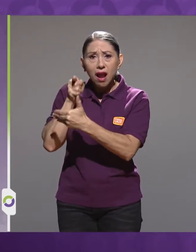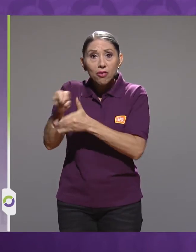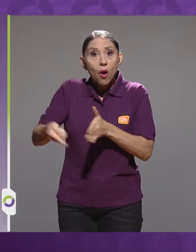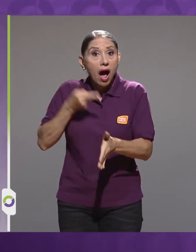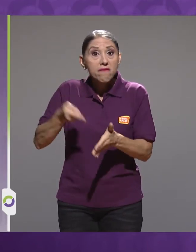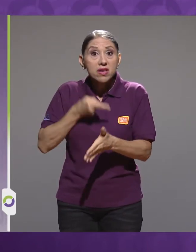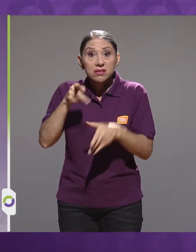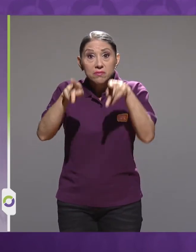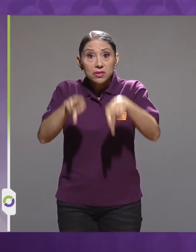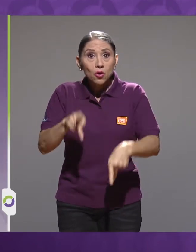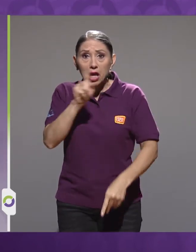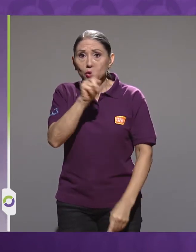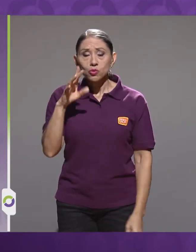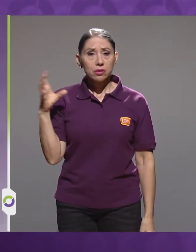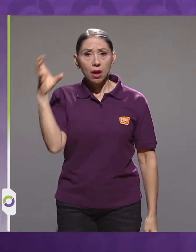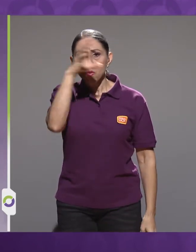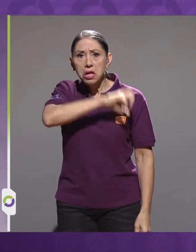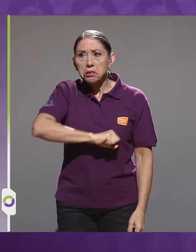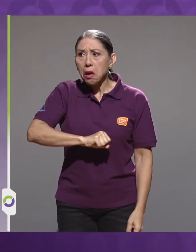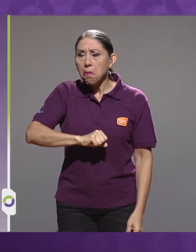muchas veces imperceptibles.